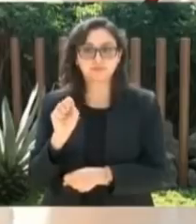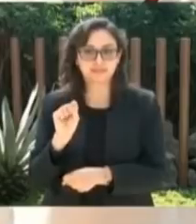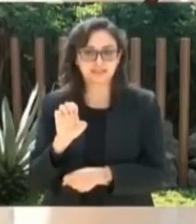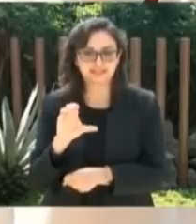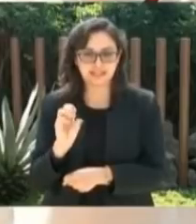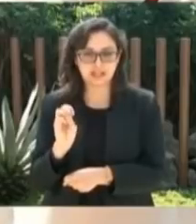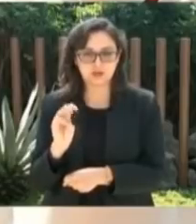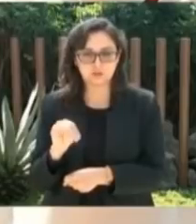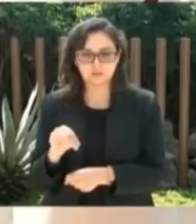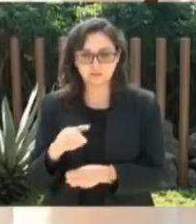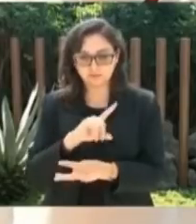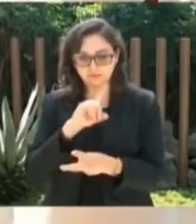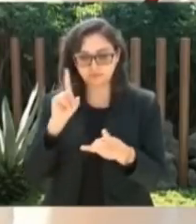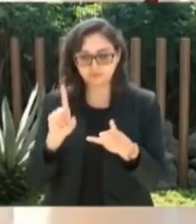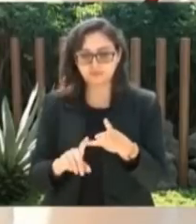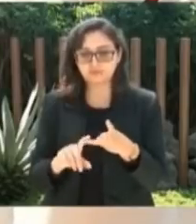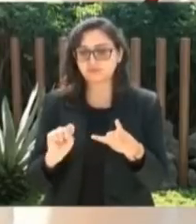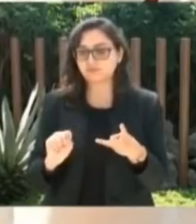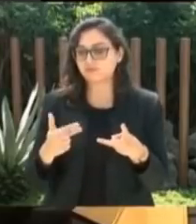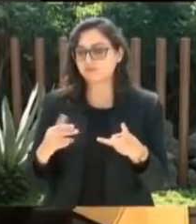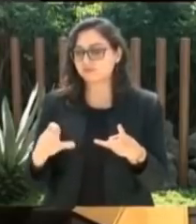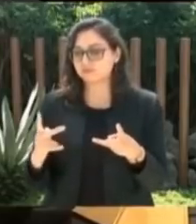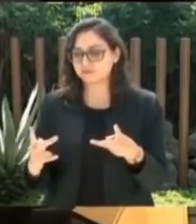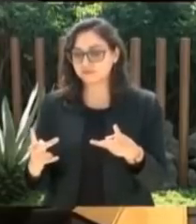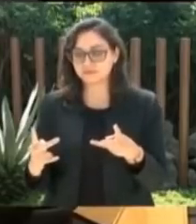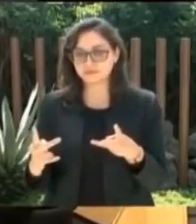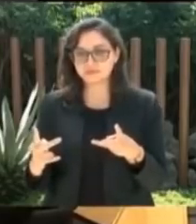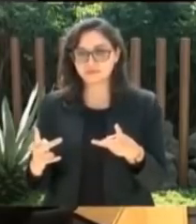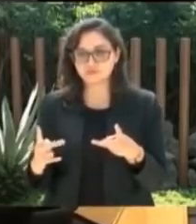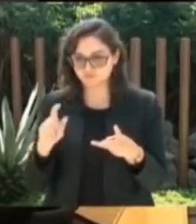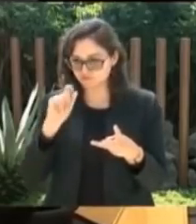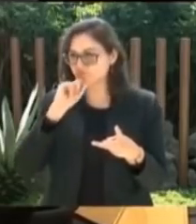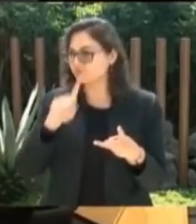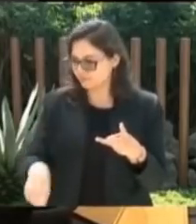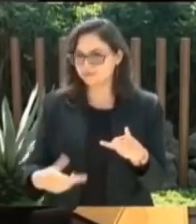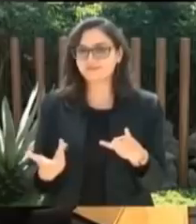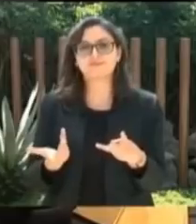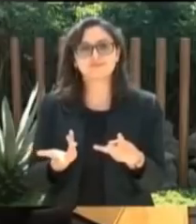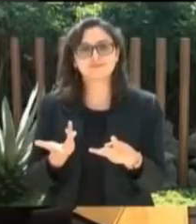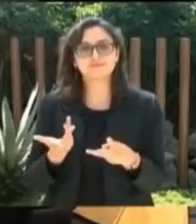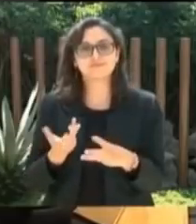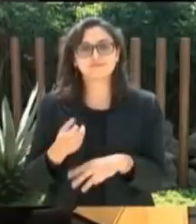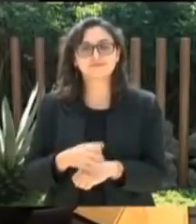El secretario de Hacienda del Colegio de México.